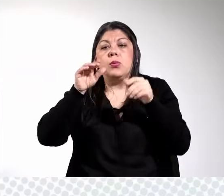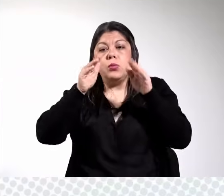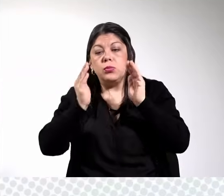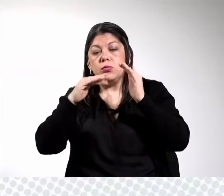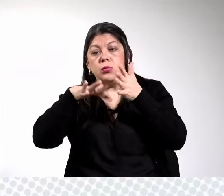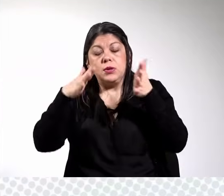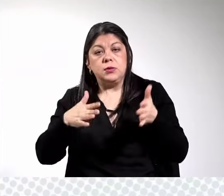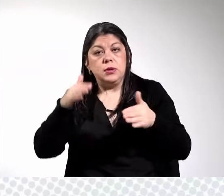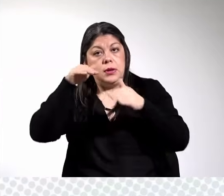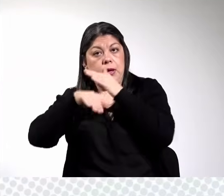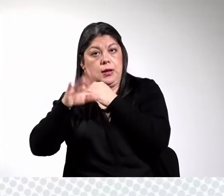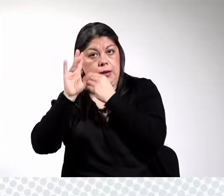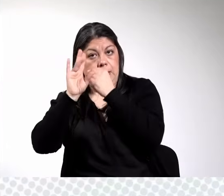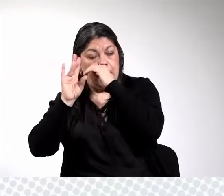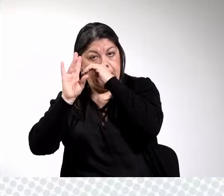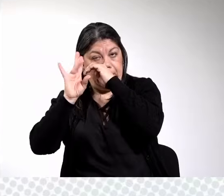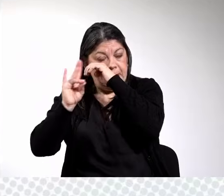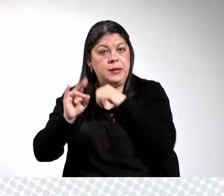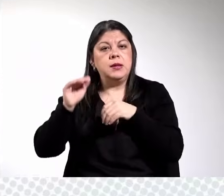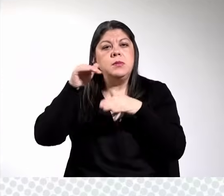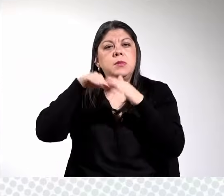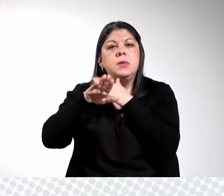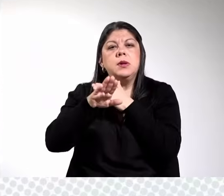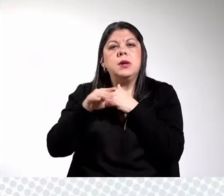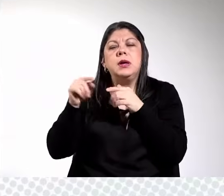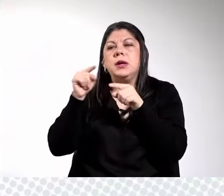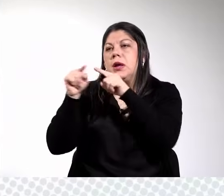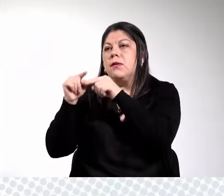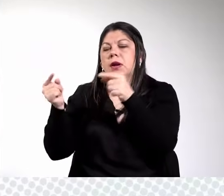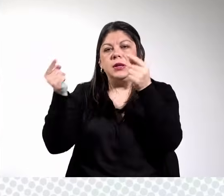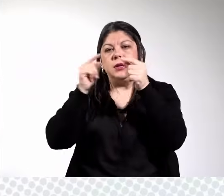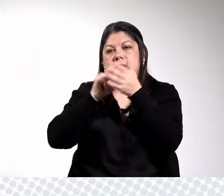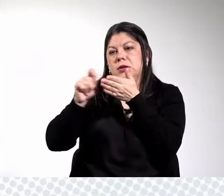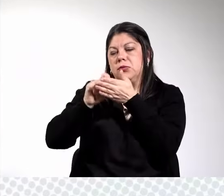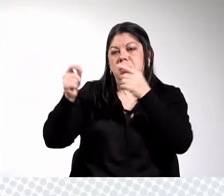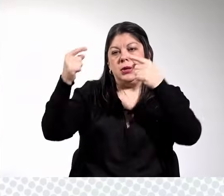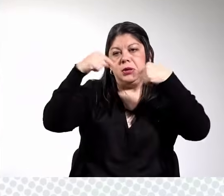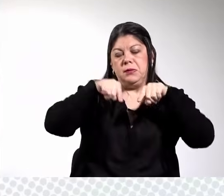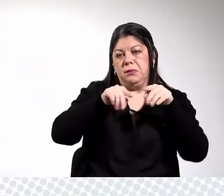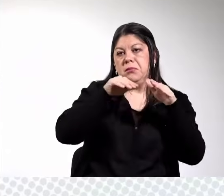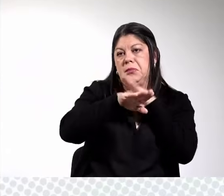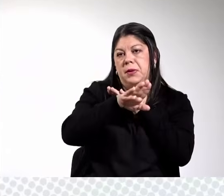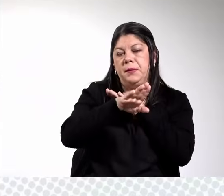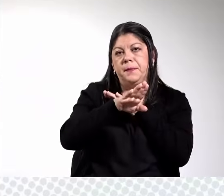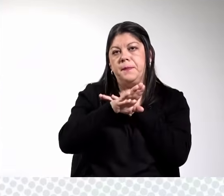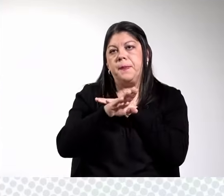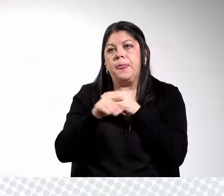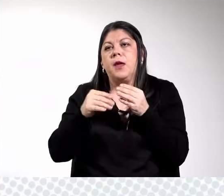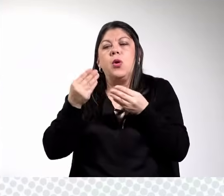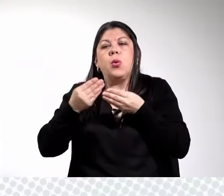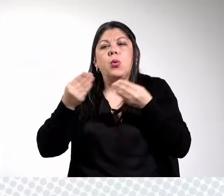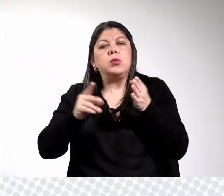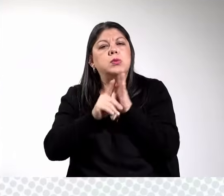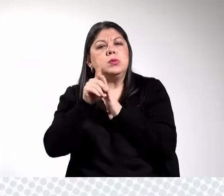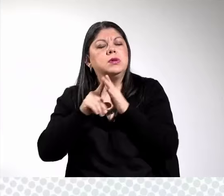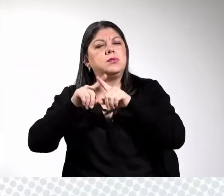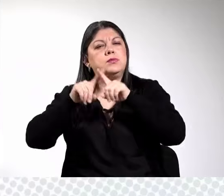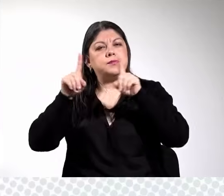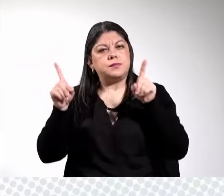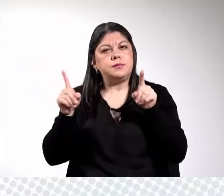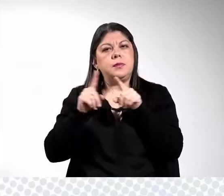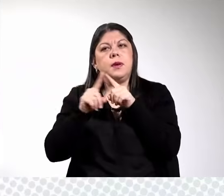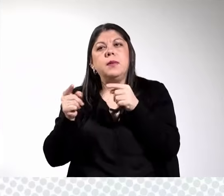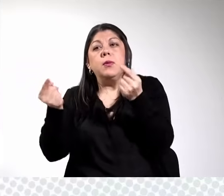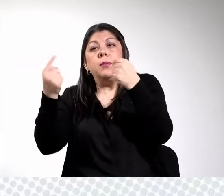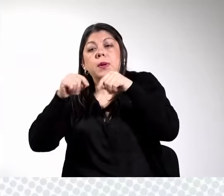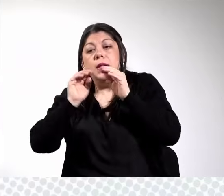colegio de este país vienen diferentes escuelas. Vendrán unos de escuelas que tuvieron las materias completas con un desarrollo diferente y